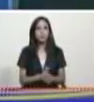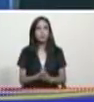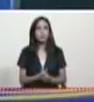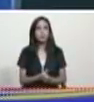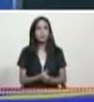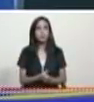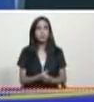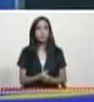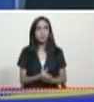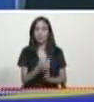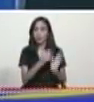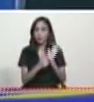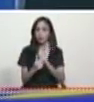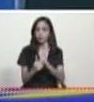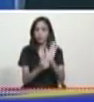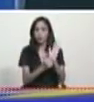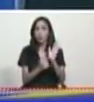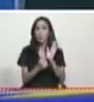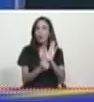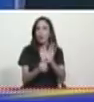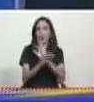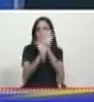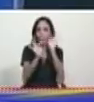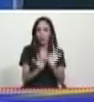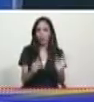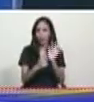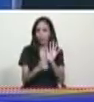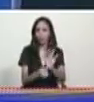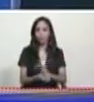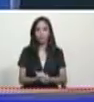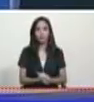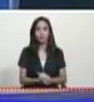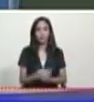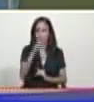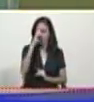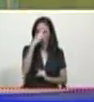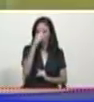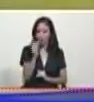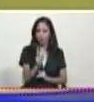Es el momento, no lo dudemos,